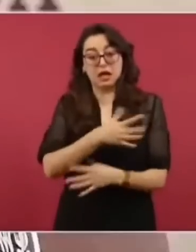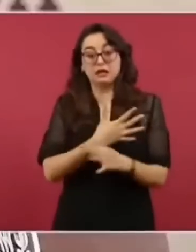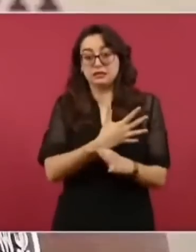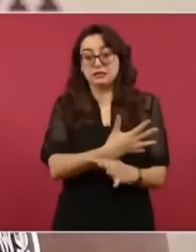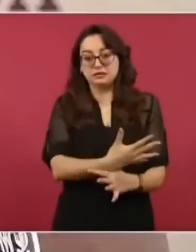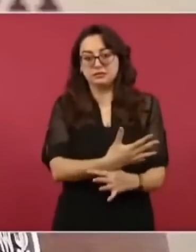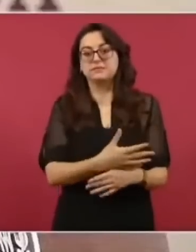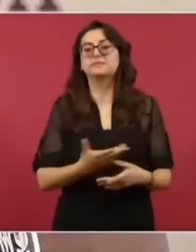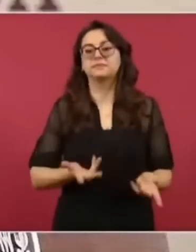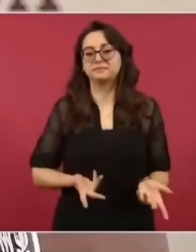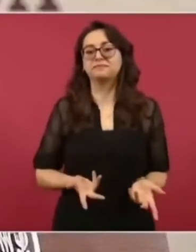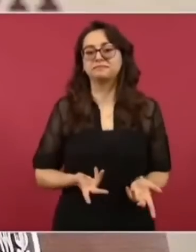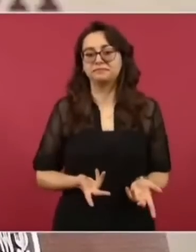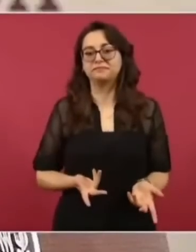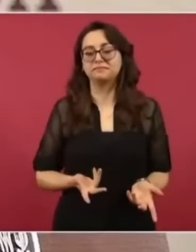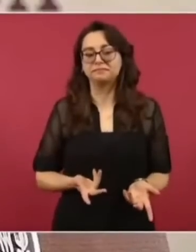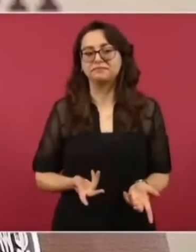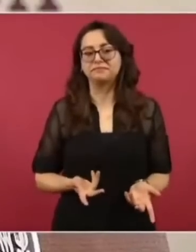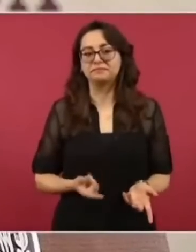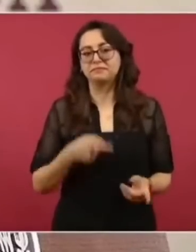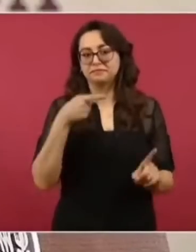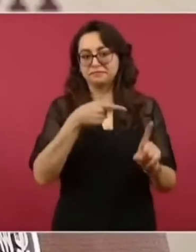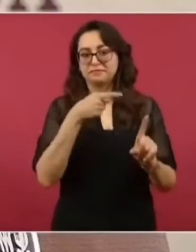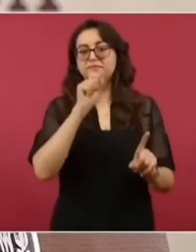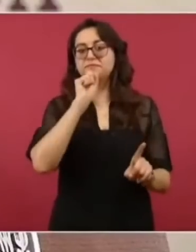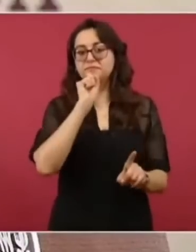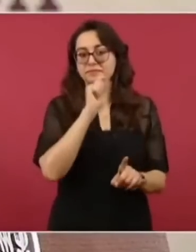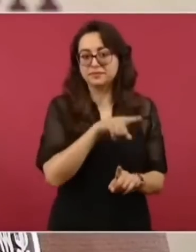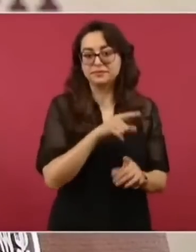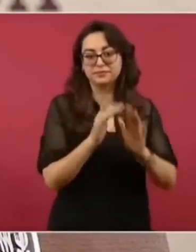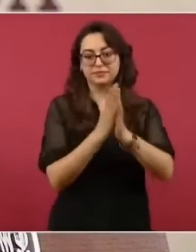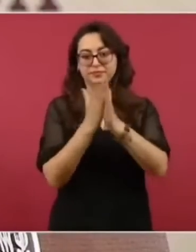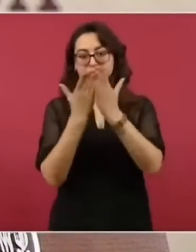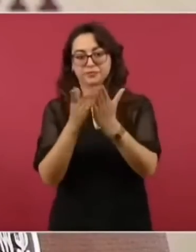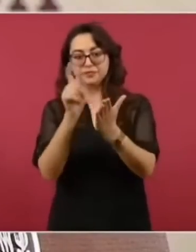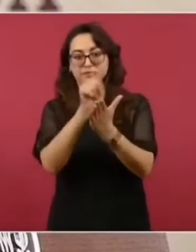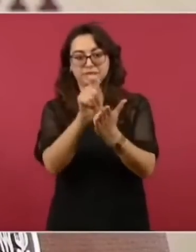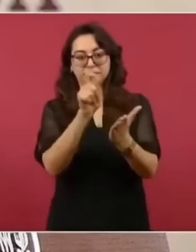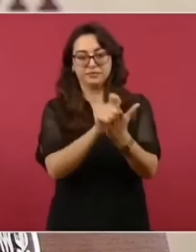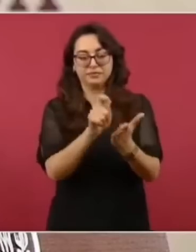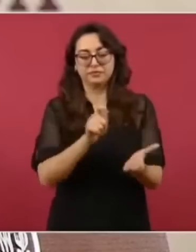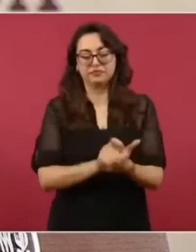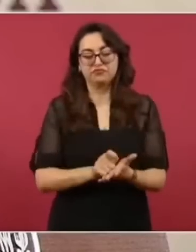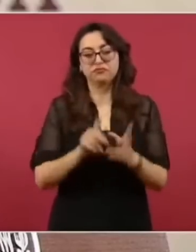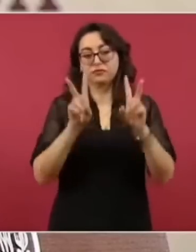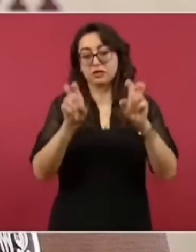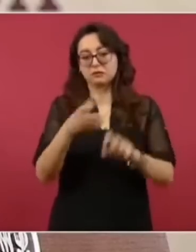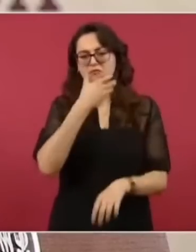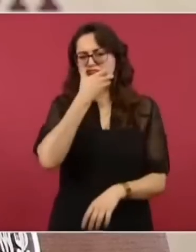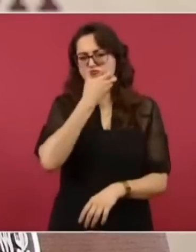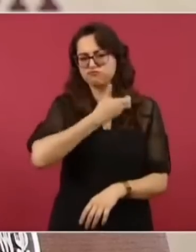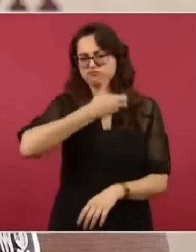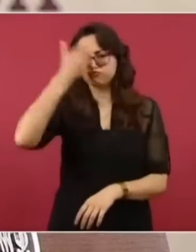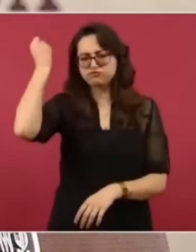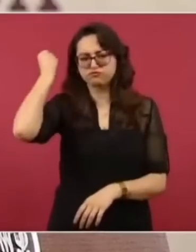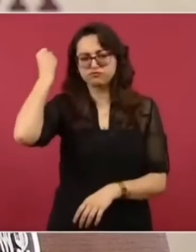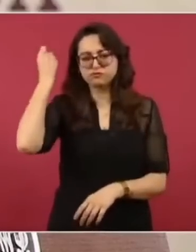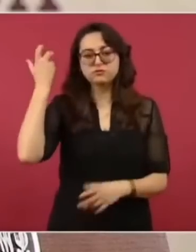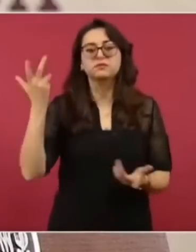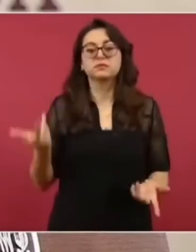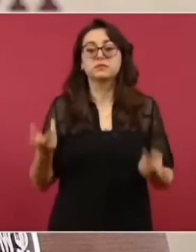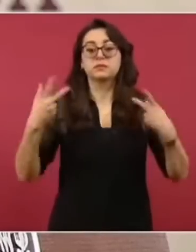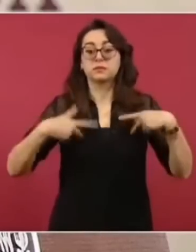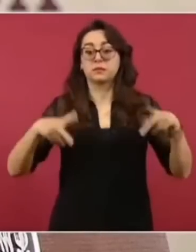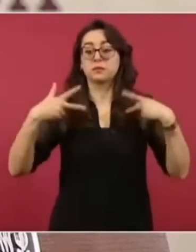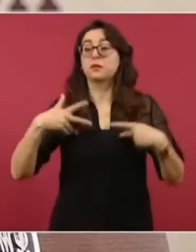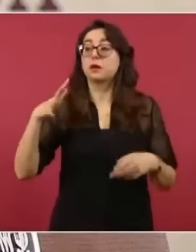Rubio escribió un libro que tituló Fuera Máscaras, que es una crítica a los ciudadanos que